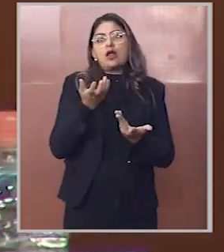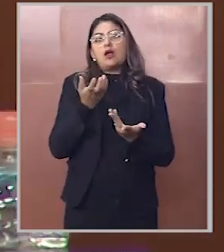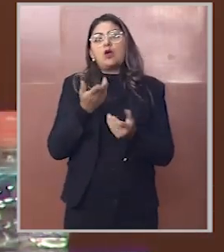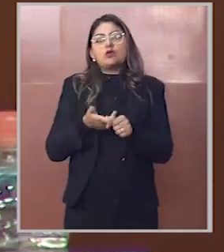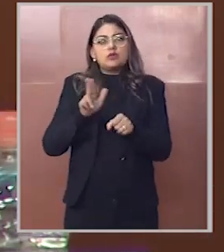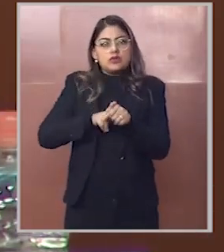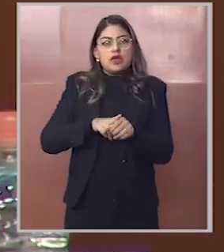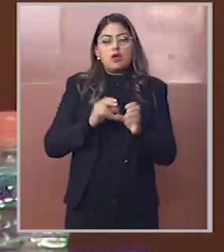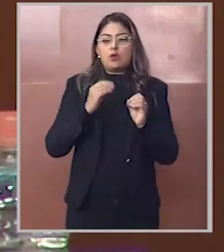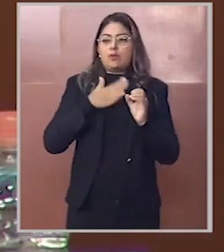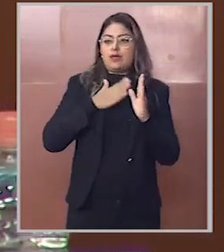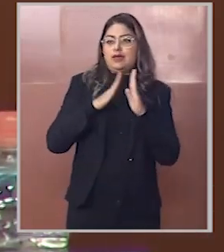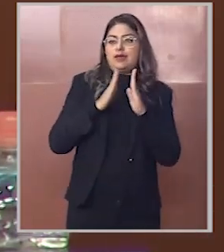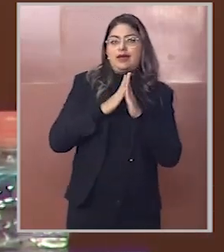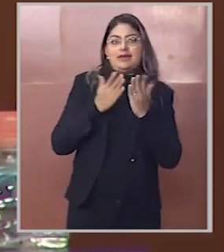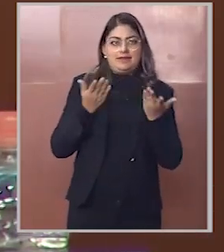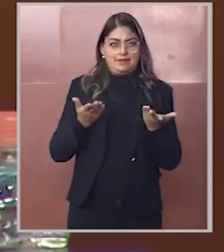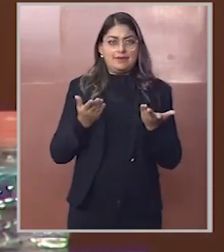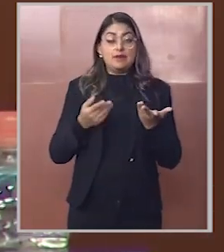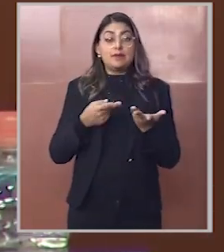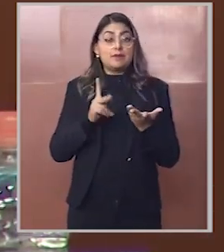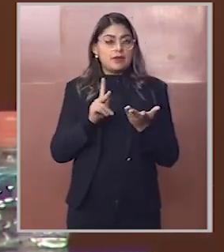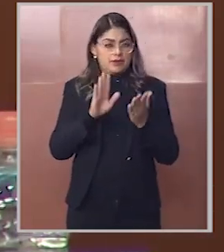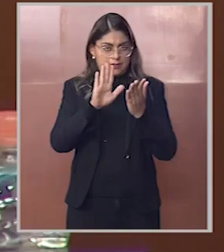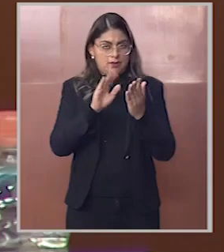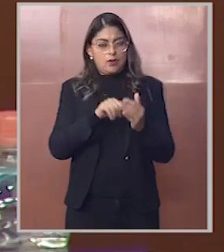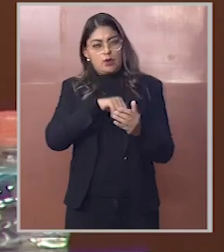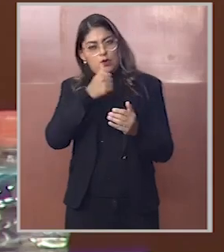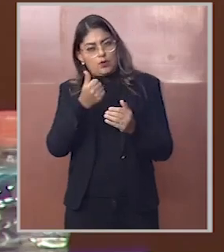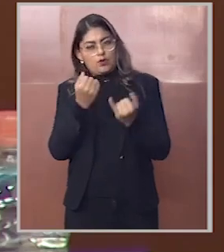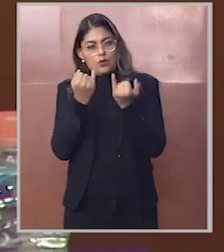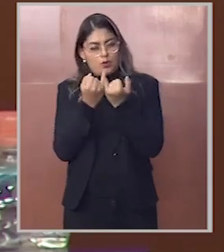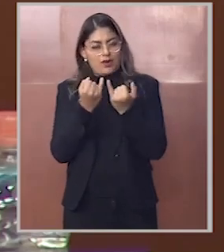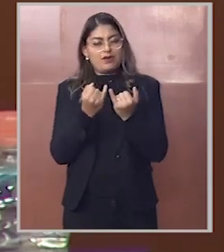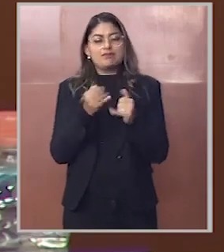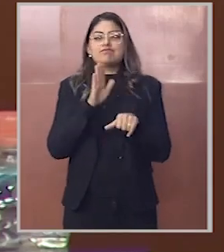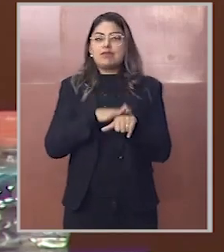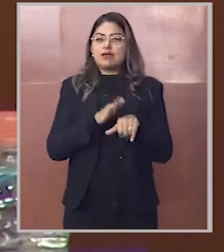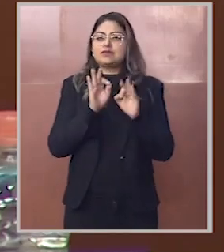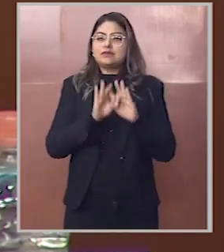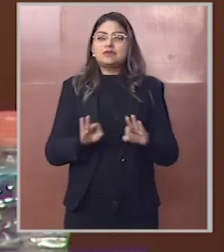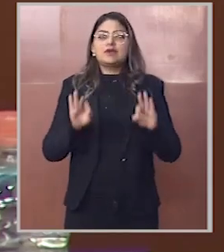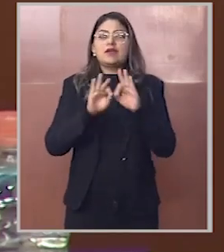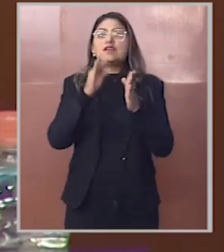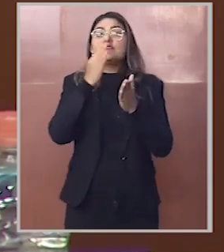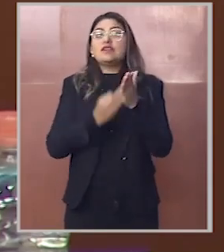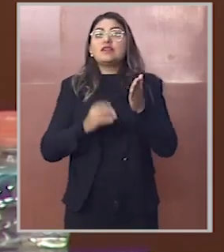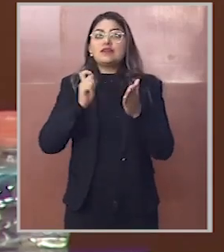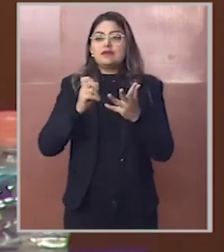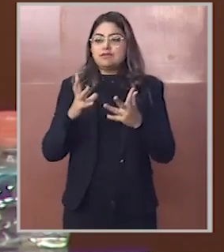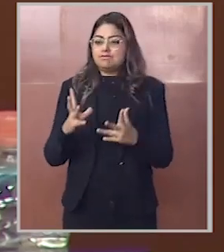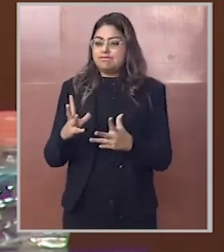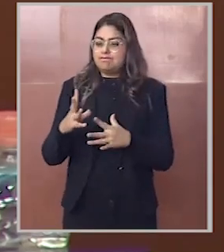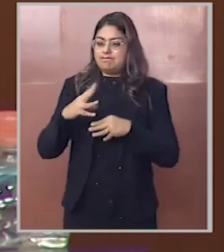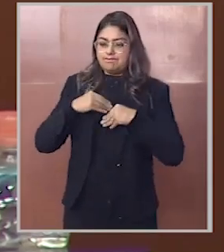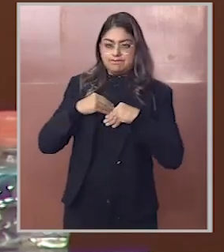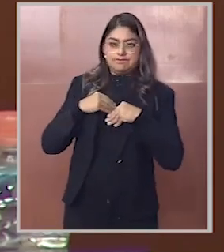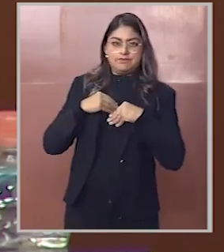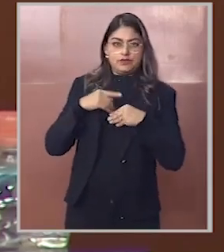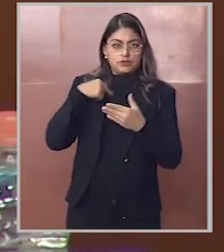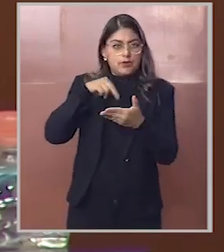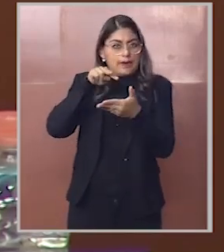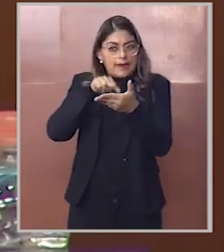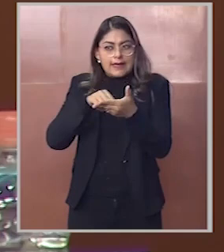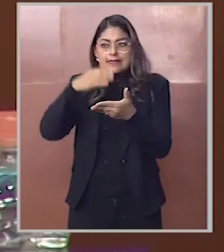más importante Bueno uno de los más importantes la apropiación para nosotras es importante eh que en todo momento sepamos